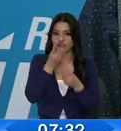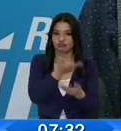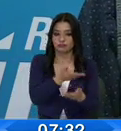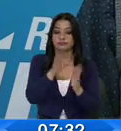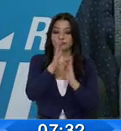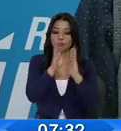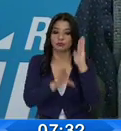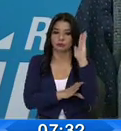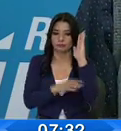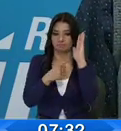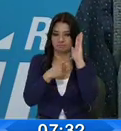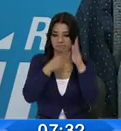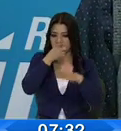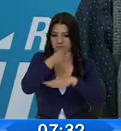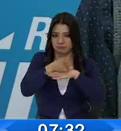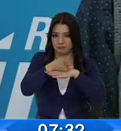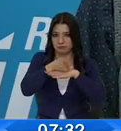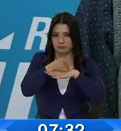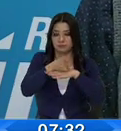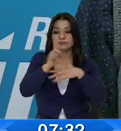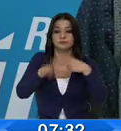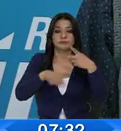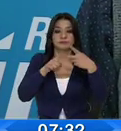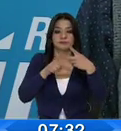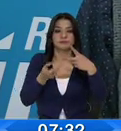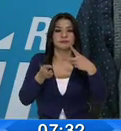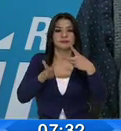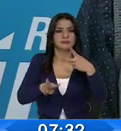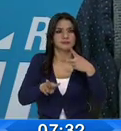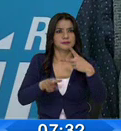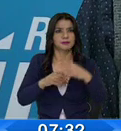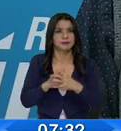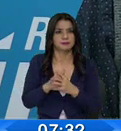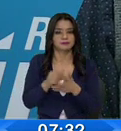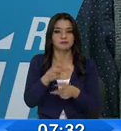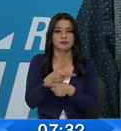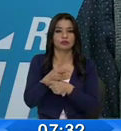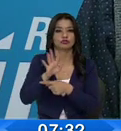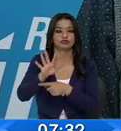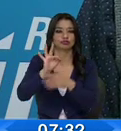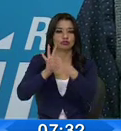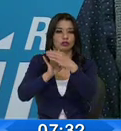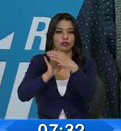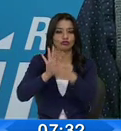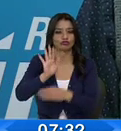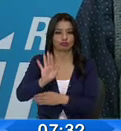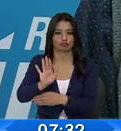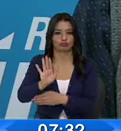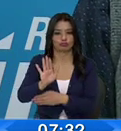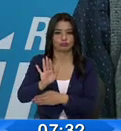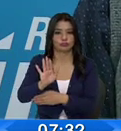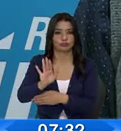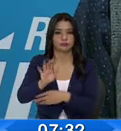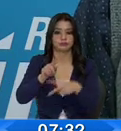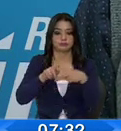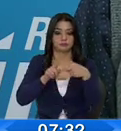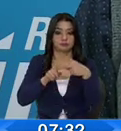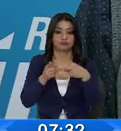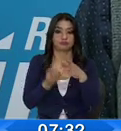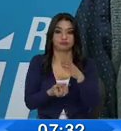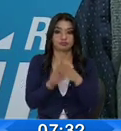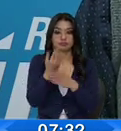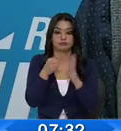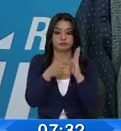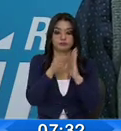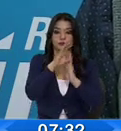constitucional cuanto por la subsistencia del consejo de participación ciudadana y control social que fuera creado en la